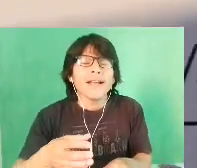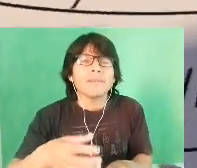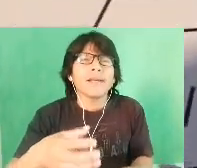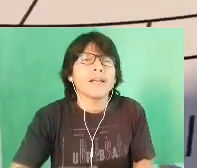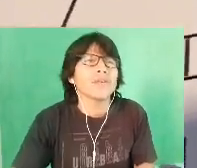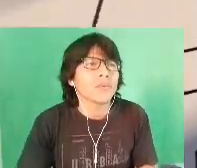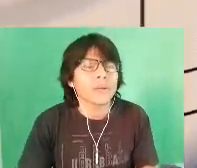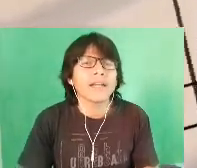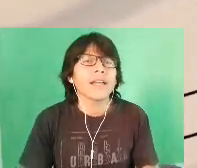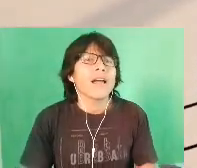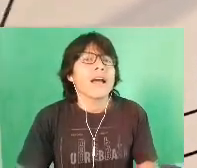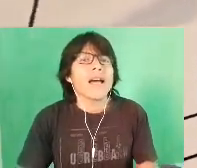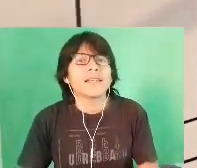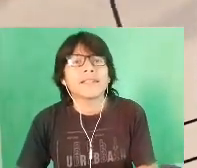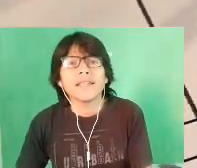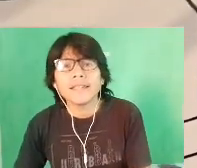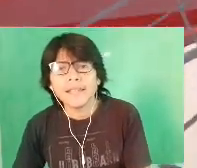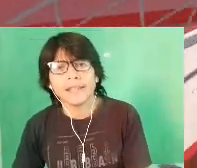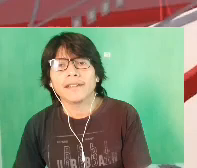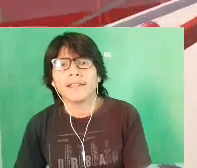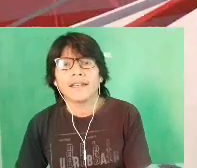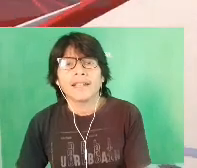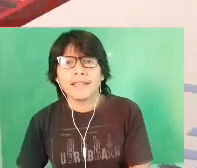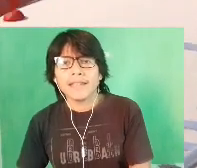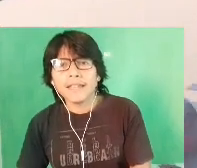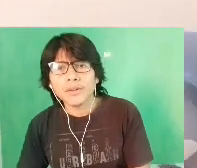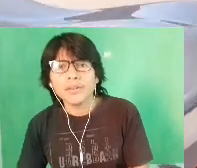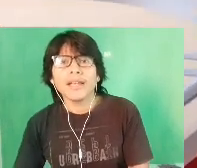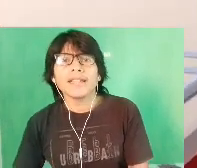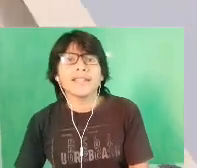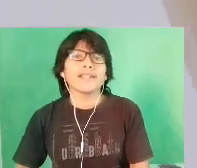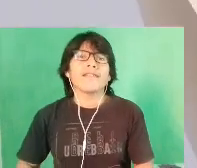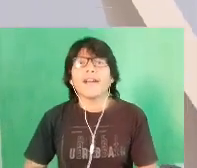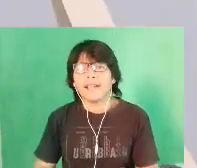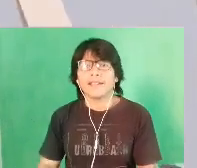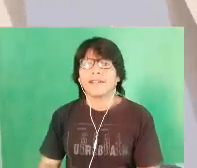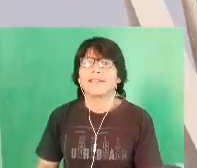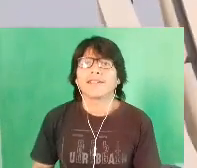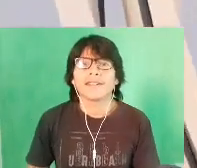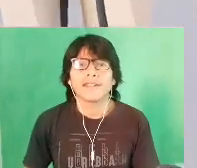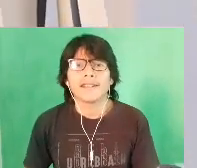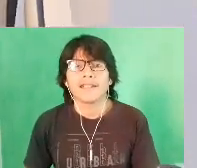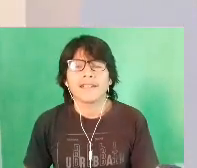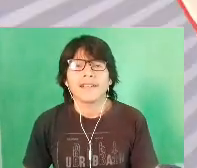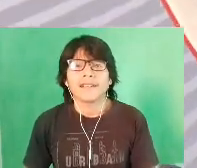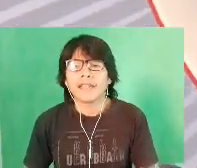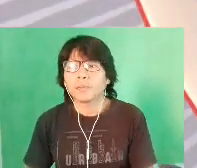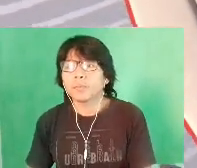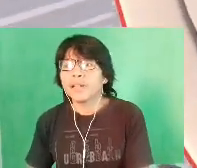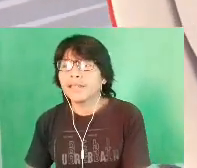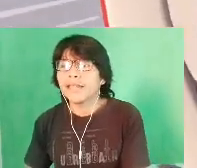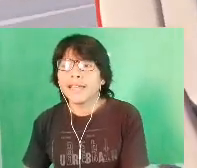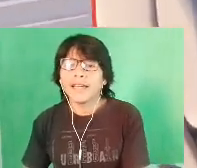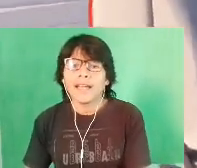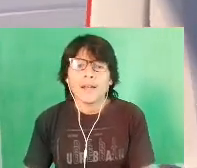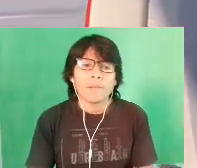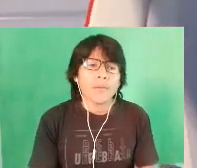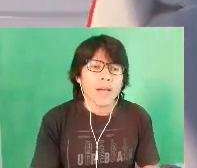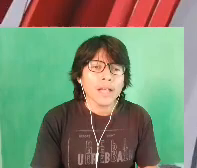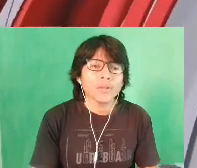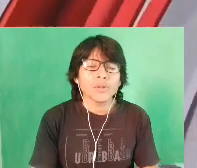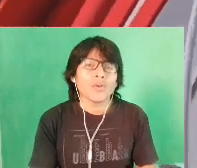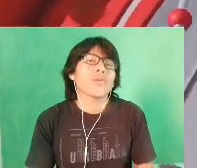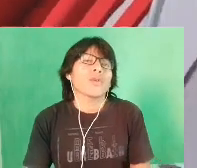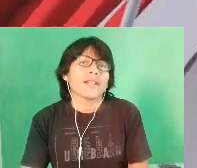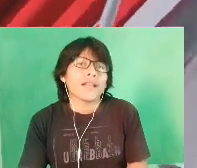le va a cambiar el nombre a Sisi, que sí estudian y sí trabajan. Después de que